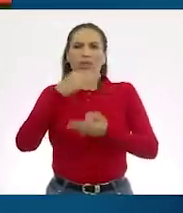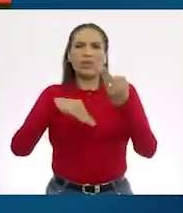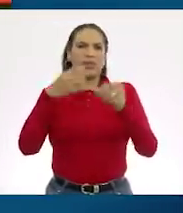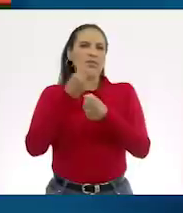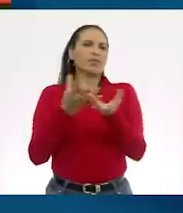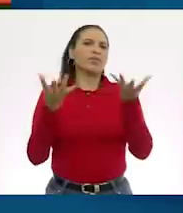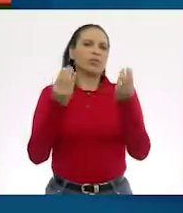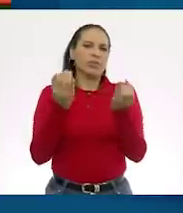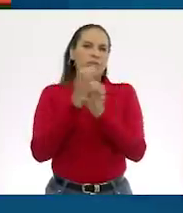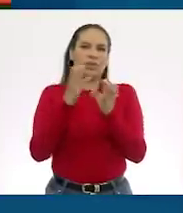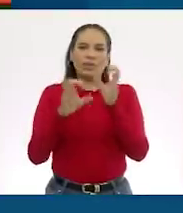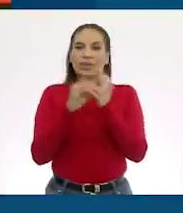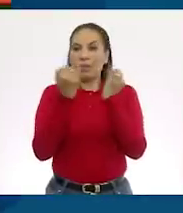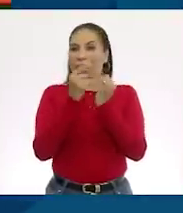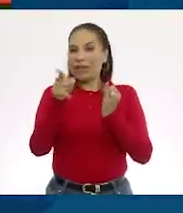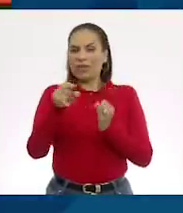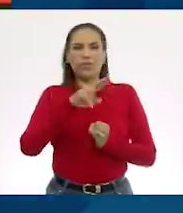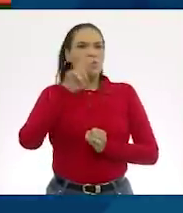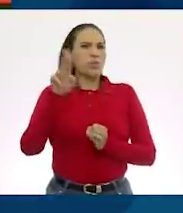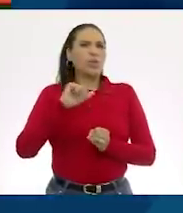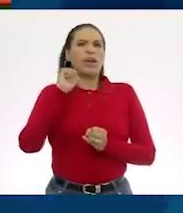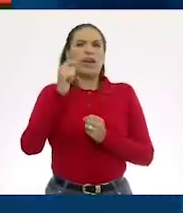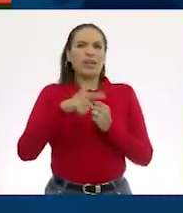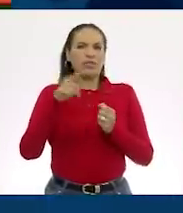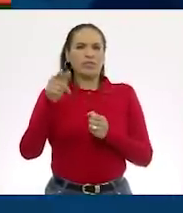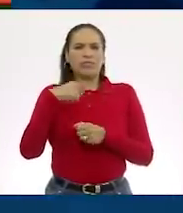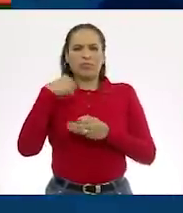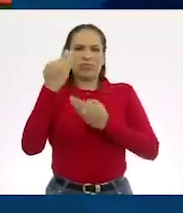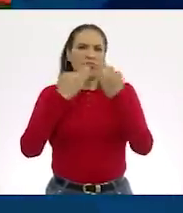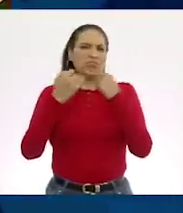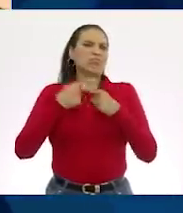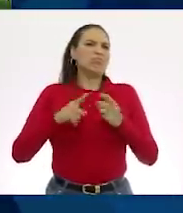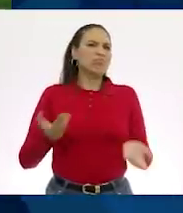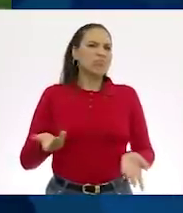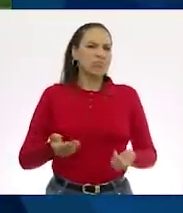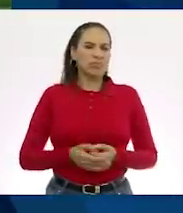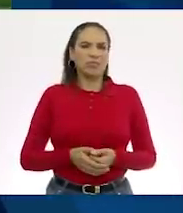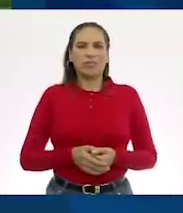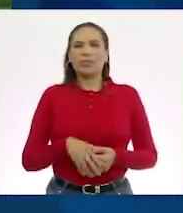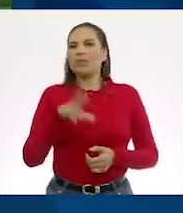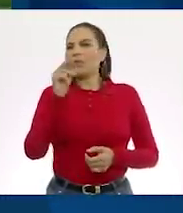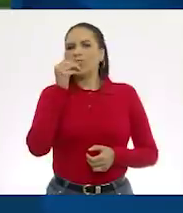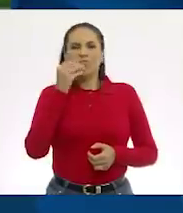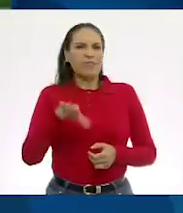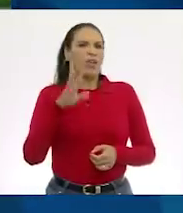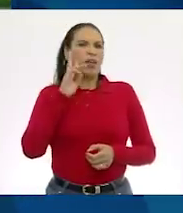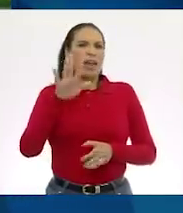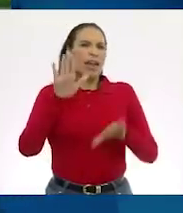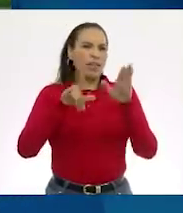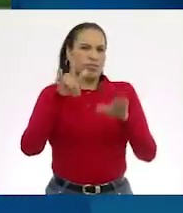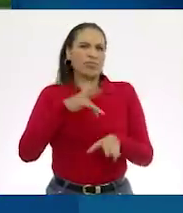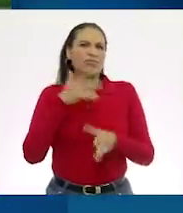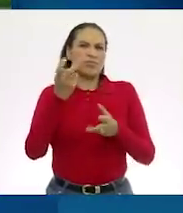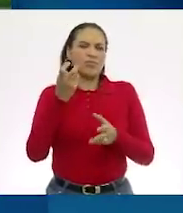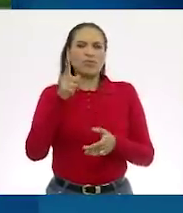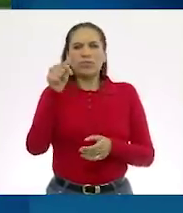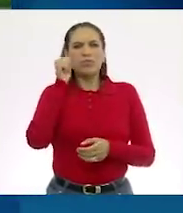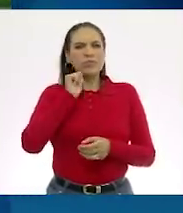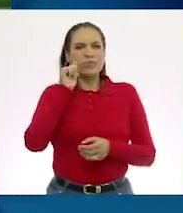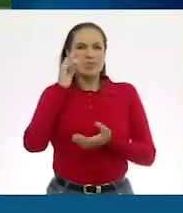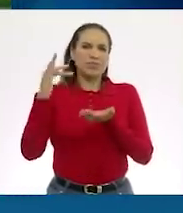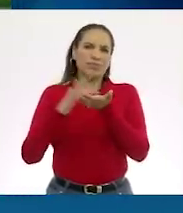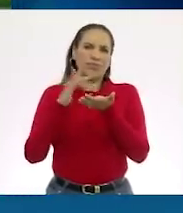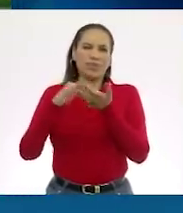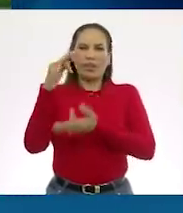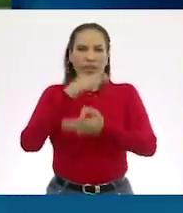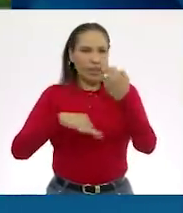tantas cosas como a ti. Nunca antes nos habías tratado diferente. Y no está padre que de pronto lo hagas. Tú siempre nos has